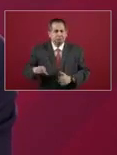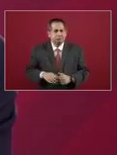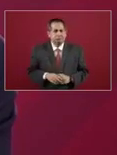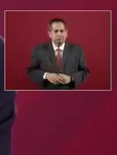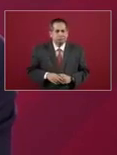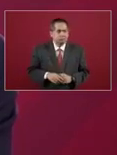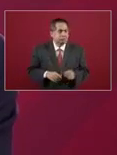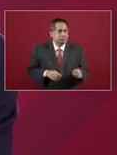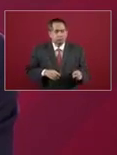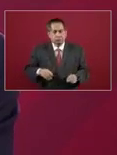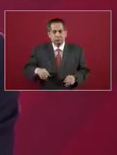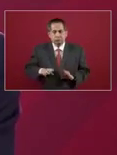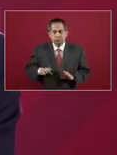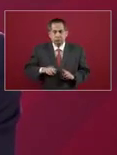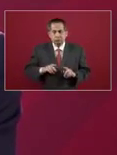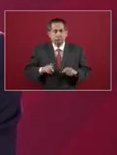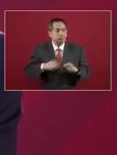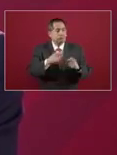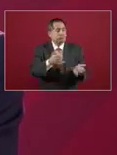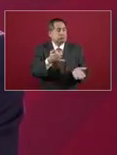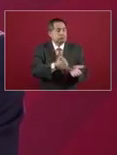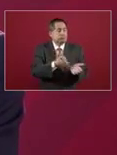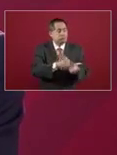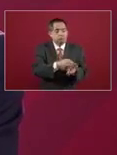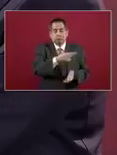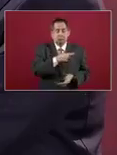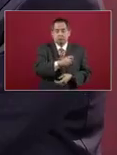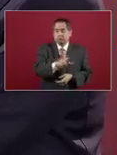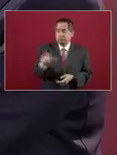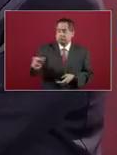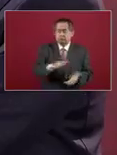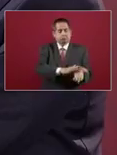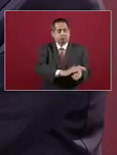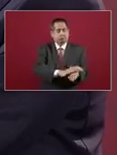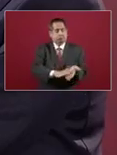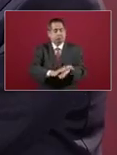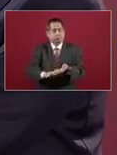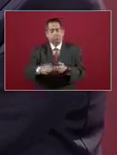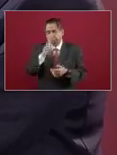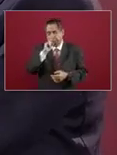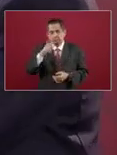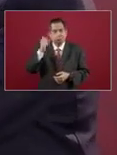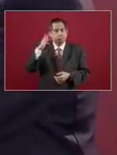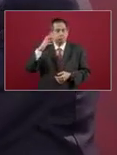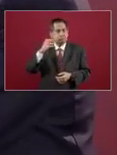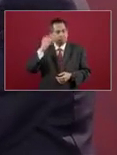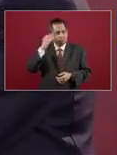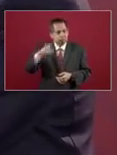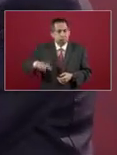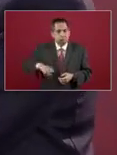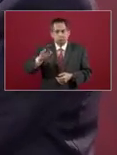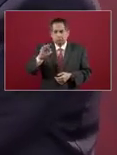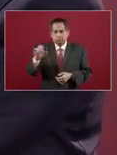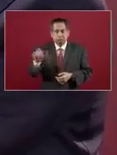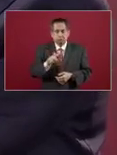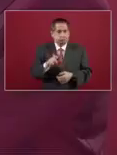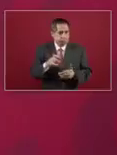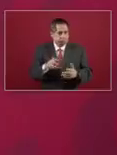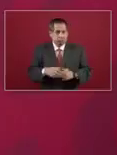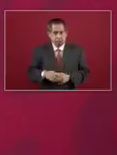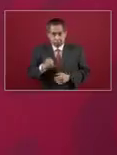el beneficio de la condonación de impuestos durante el gobierno de Fox, que por cierto, este